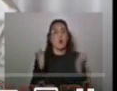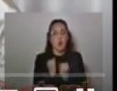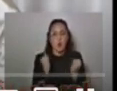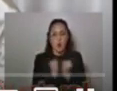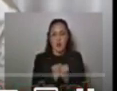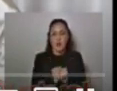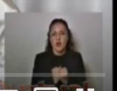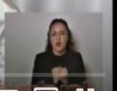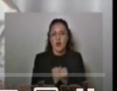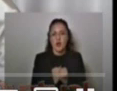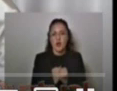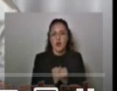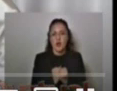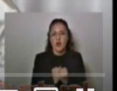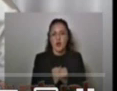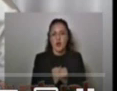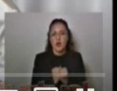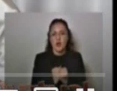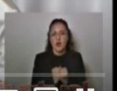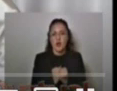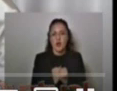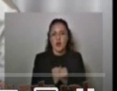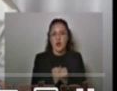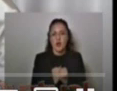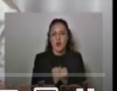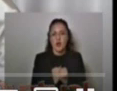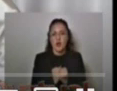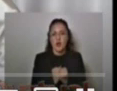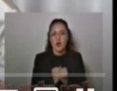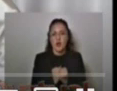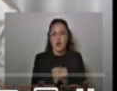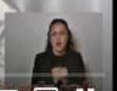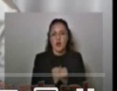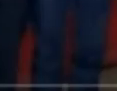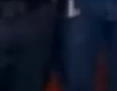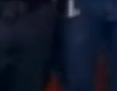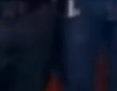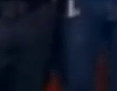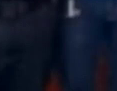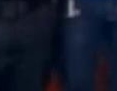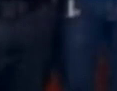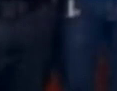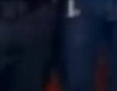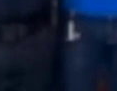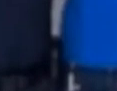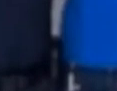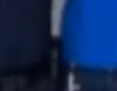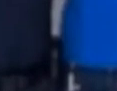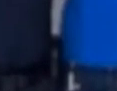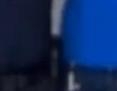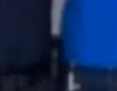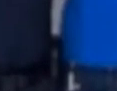empezaban. Entonces, bueno, ahí pone en contexto que son los que verdaderamente hacen todo esto y